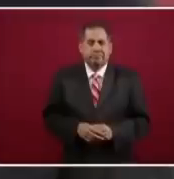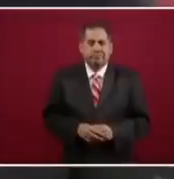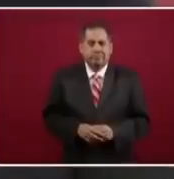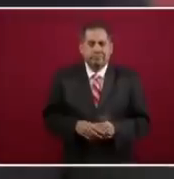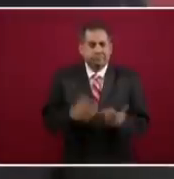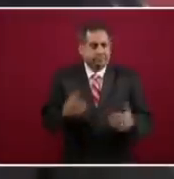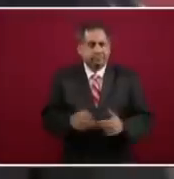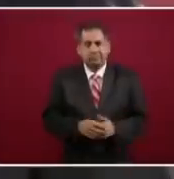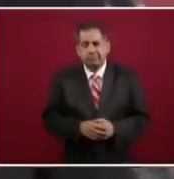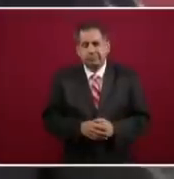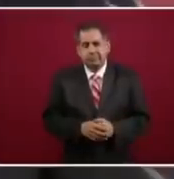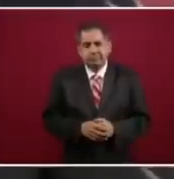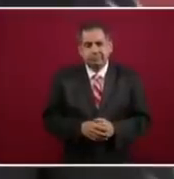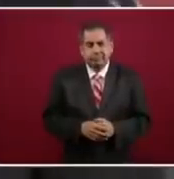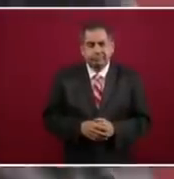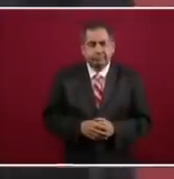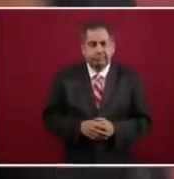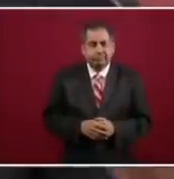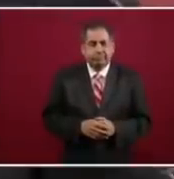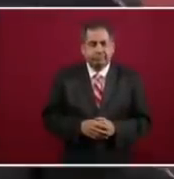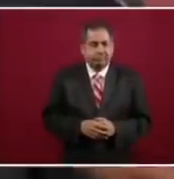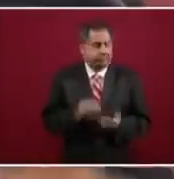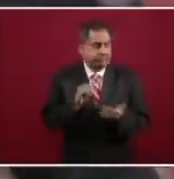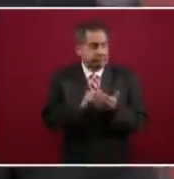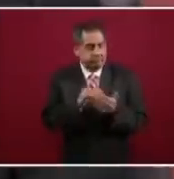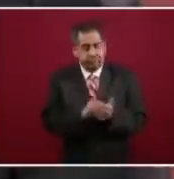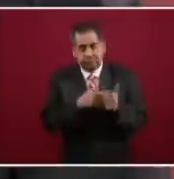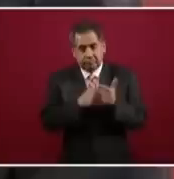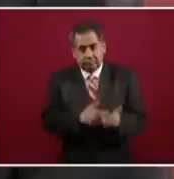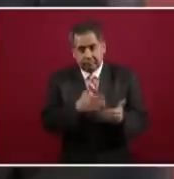entonces y le siguen